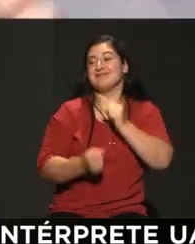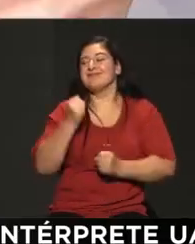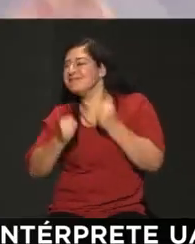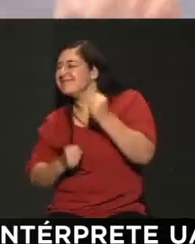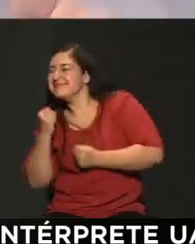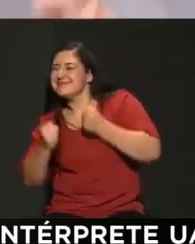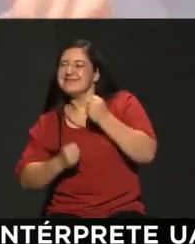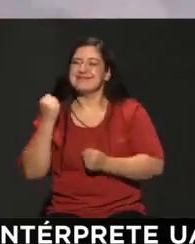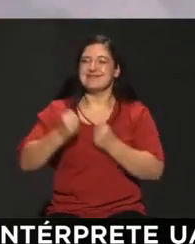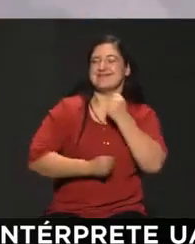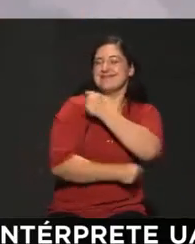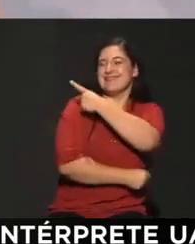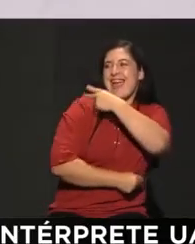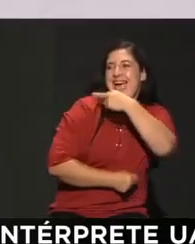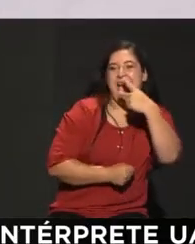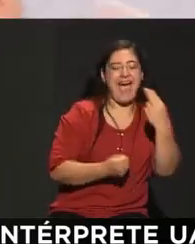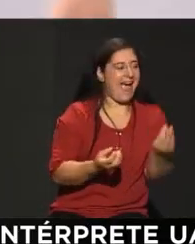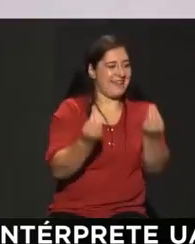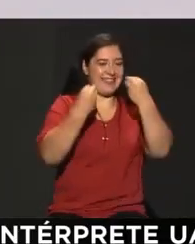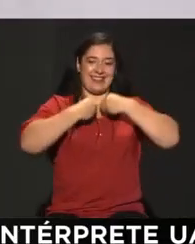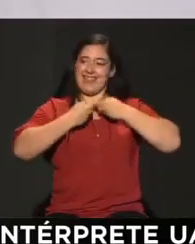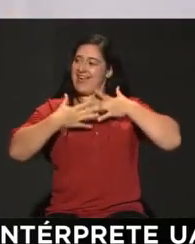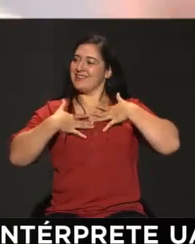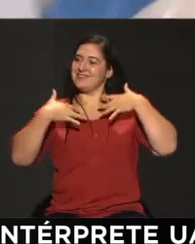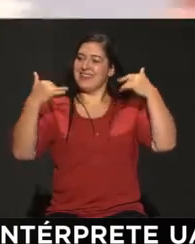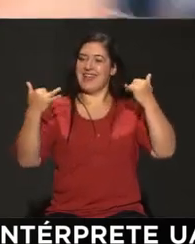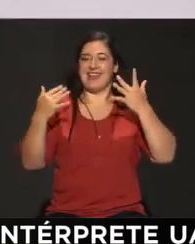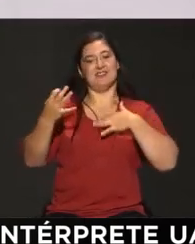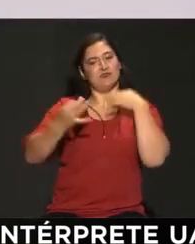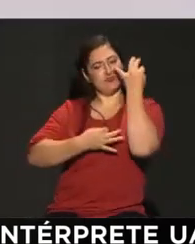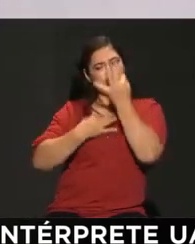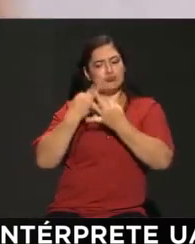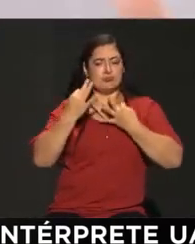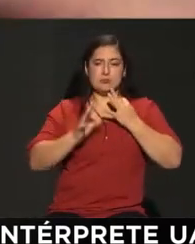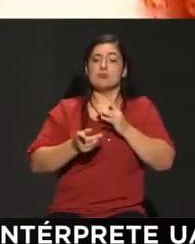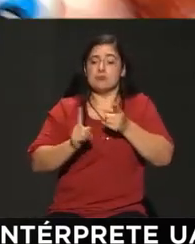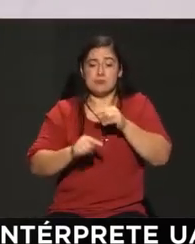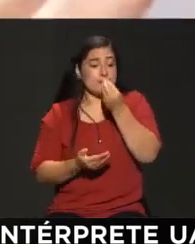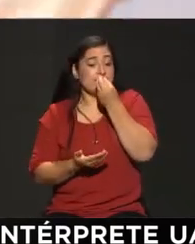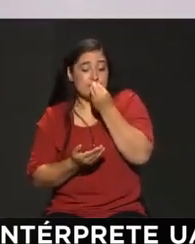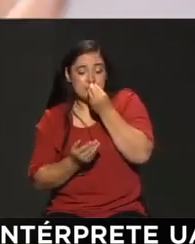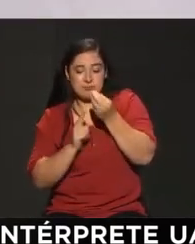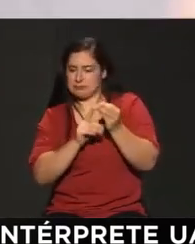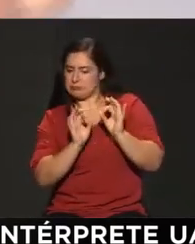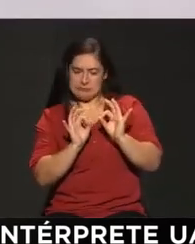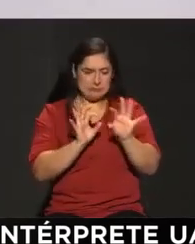nadar, me hace feliz. Cuidar también mi alimentación.